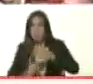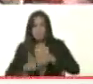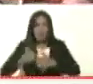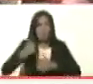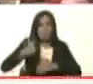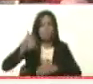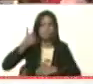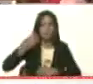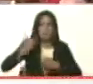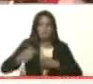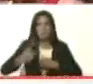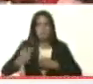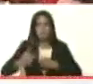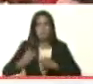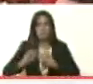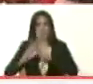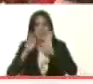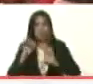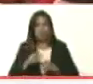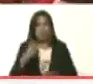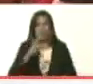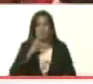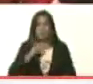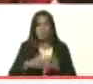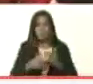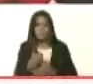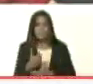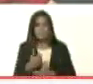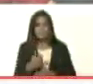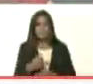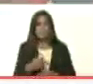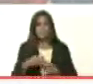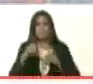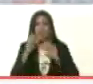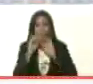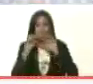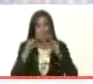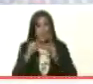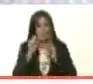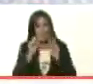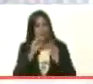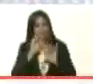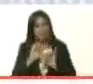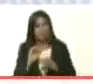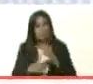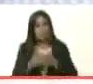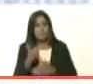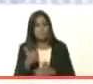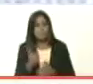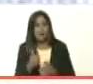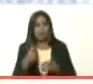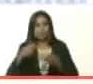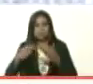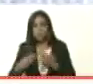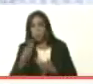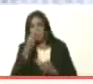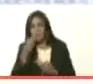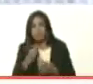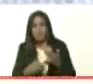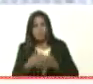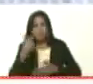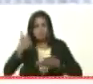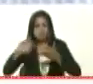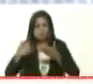producir más petróleo, producir más oro, más diamantes, más papa, más